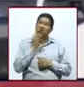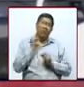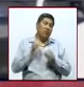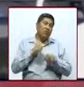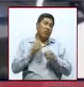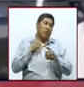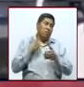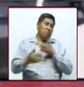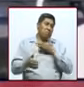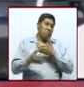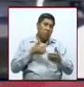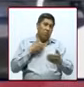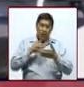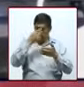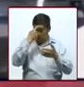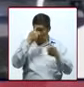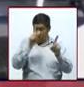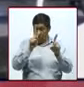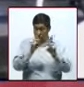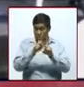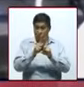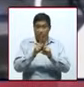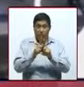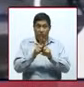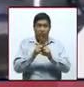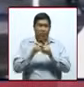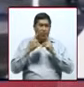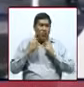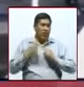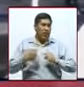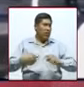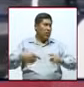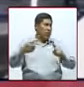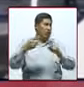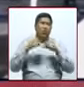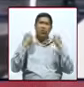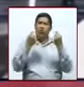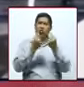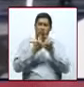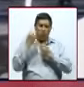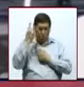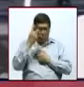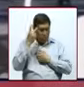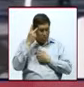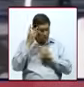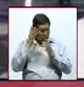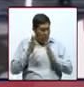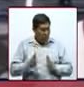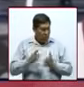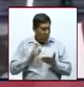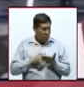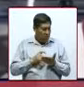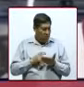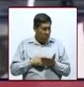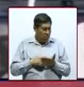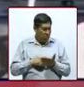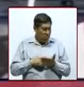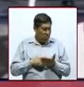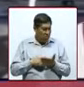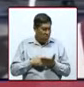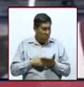a pesar de este acuerdo al que hubiesen podido arribar los partidos políticos, esto